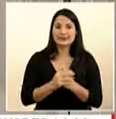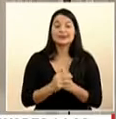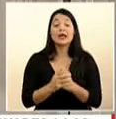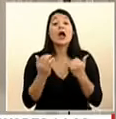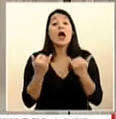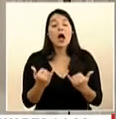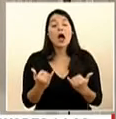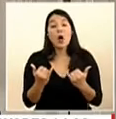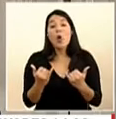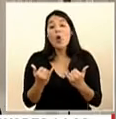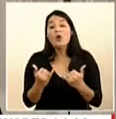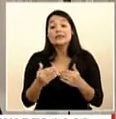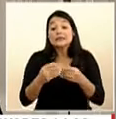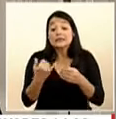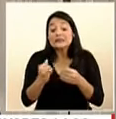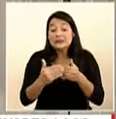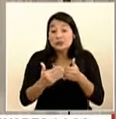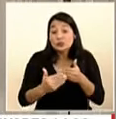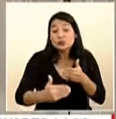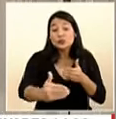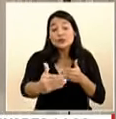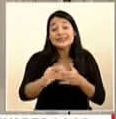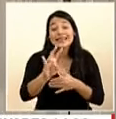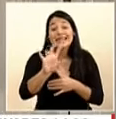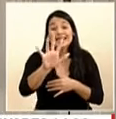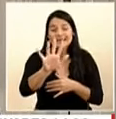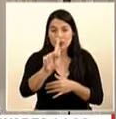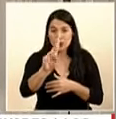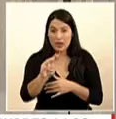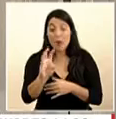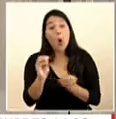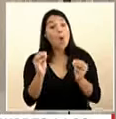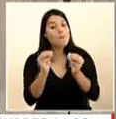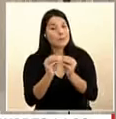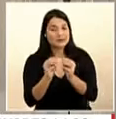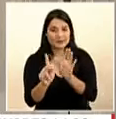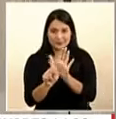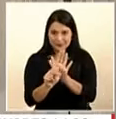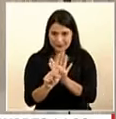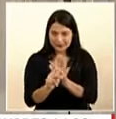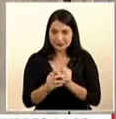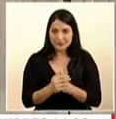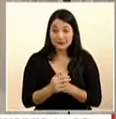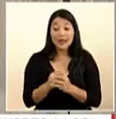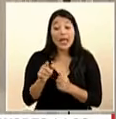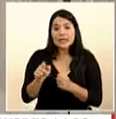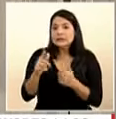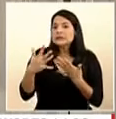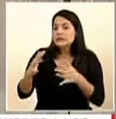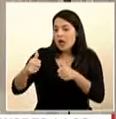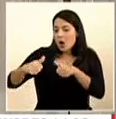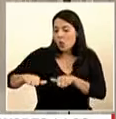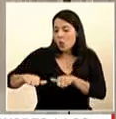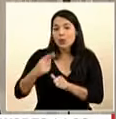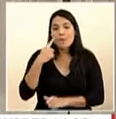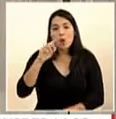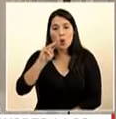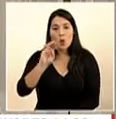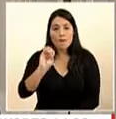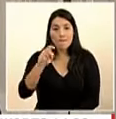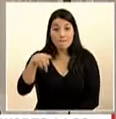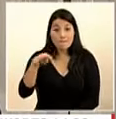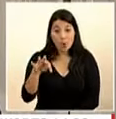distancias mayores de 75 kilómetros esto fue acordado por el mop y el ctp con el